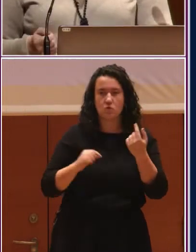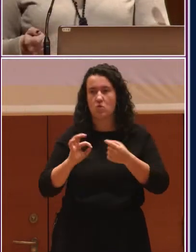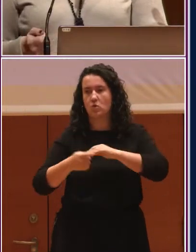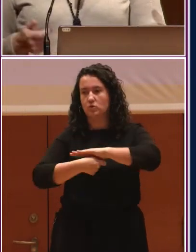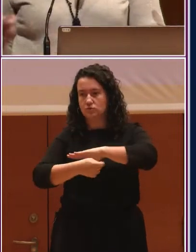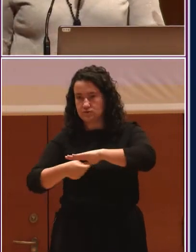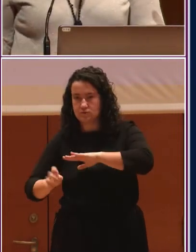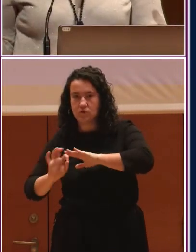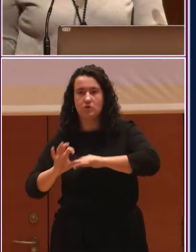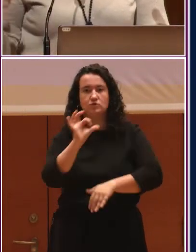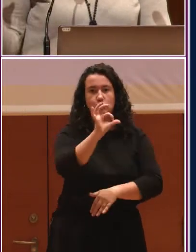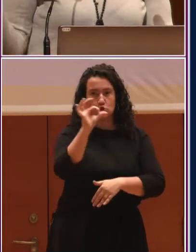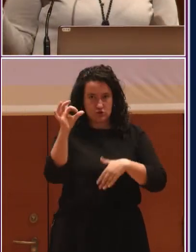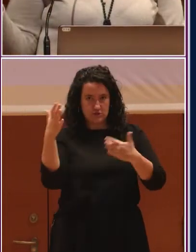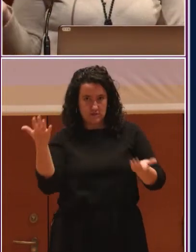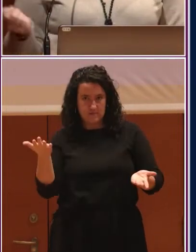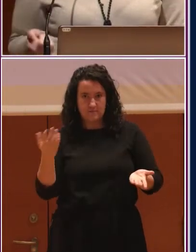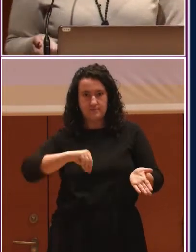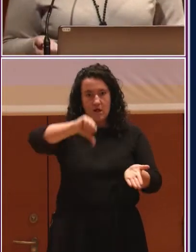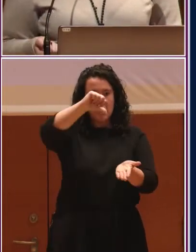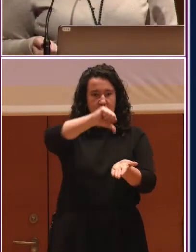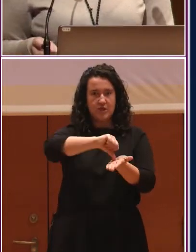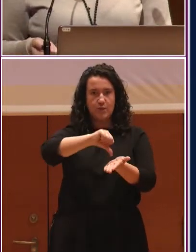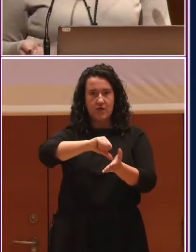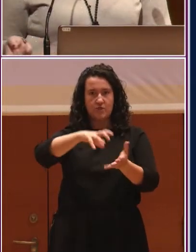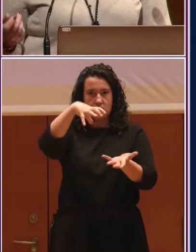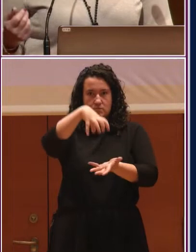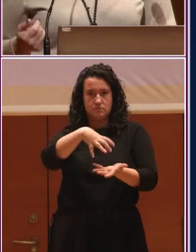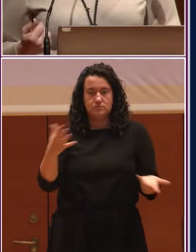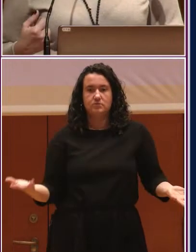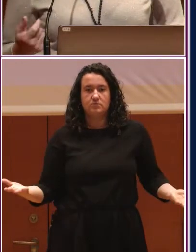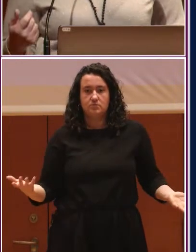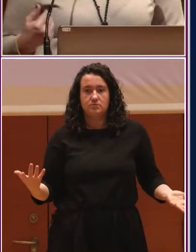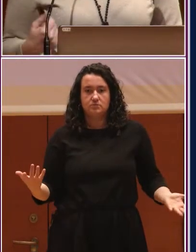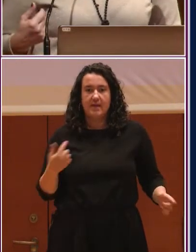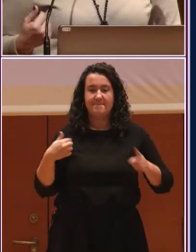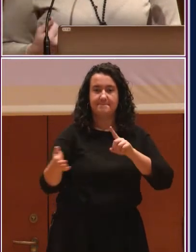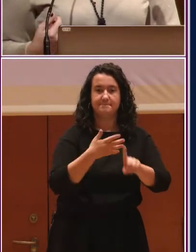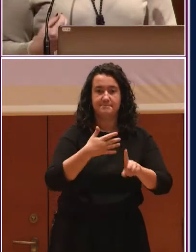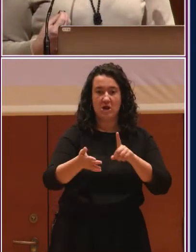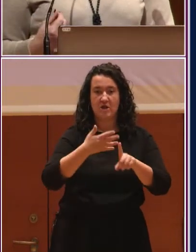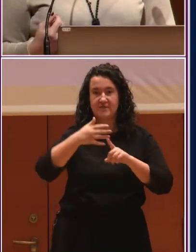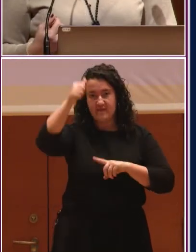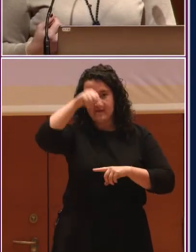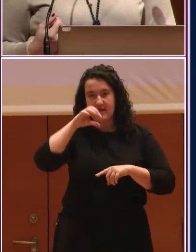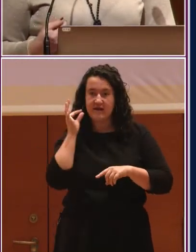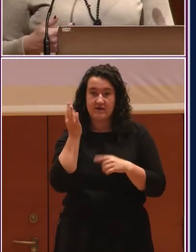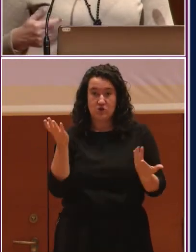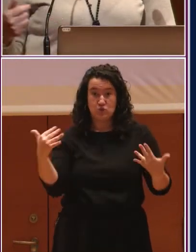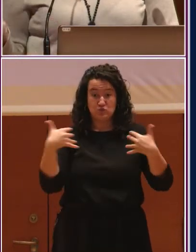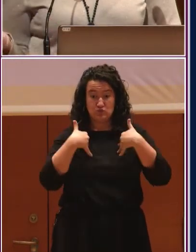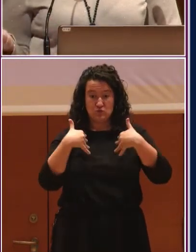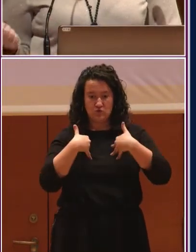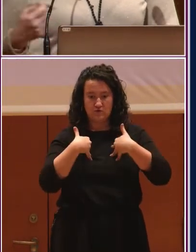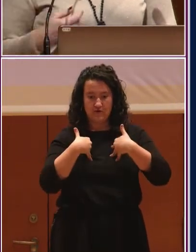y esto también es muy importante en este proyecto porque en Bilbao en Vitoria en Donostia por ejemplo